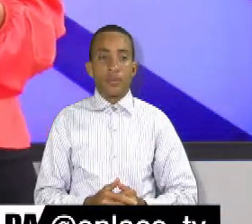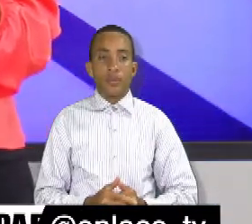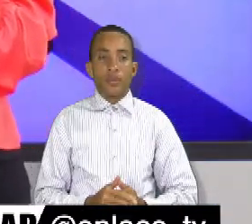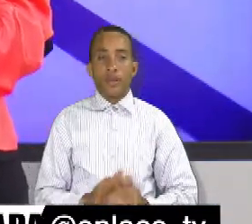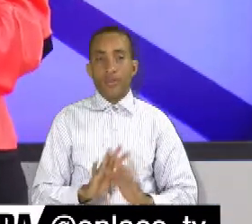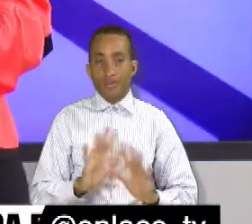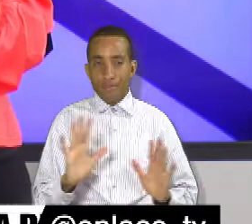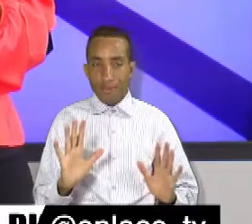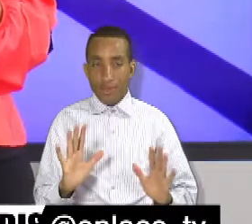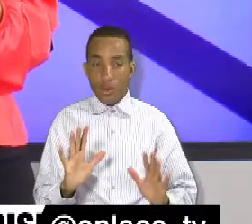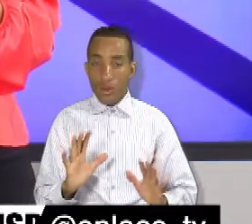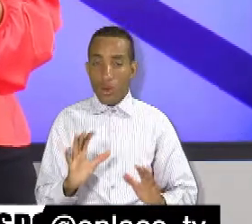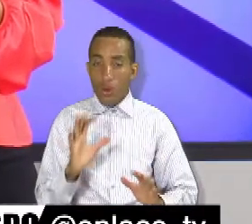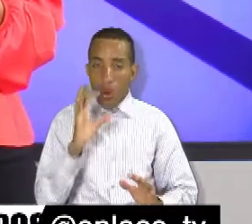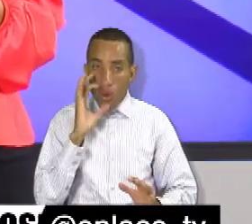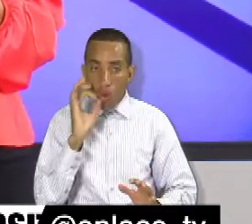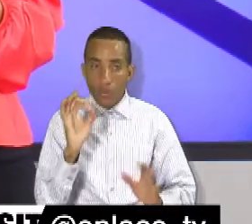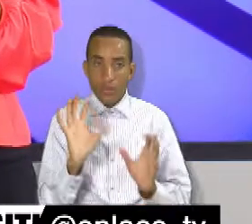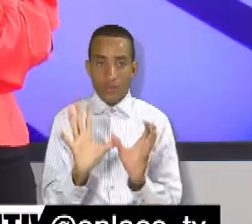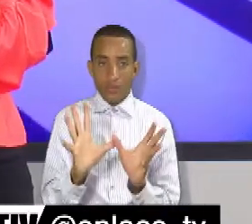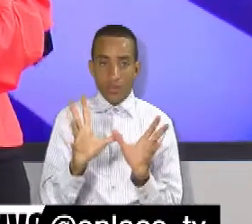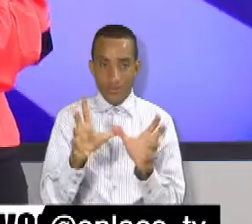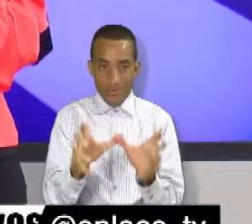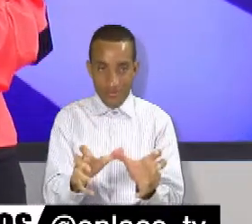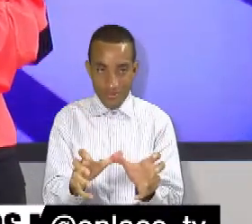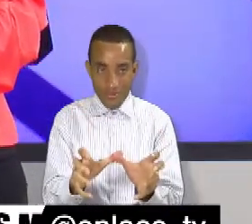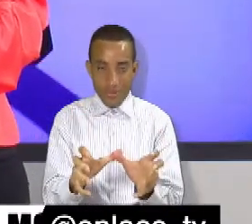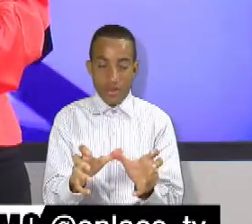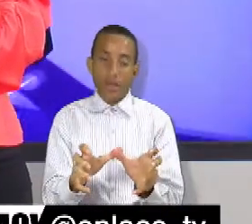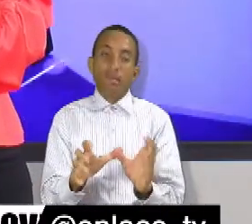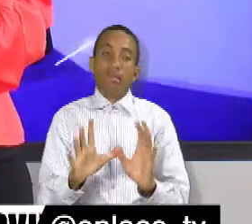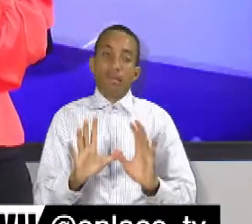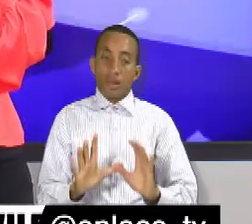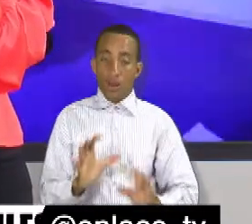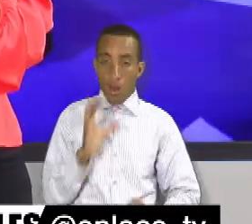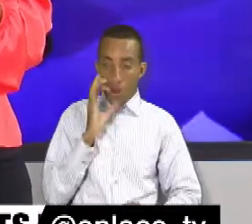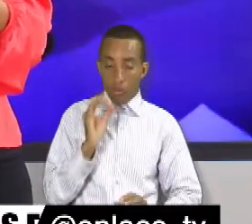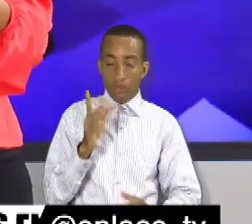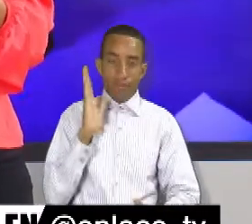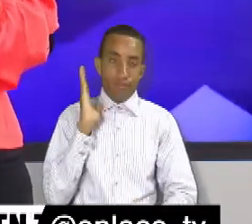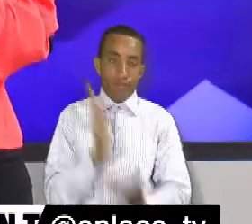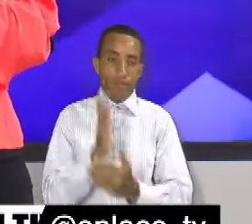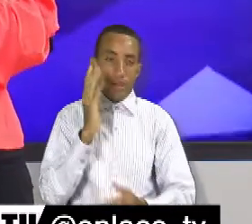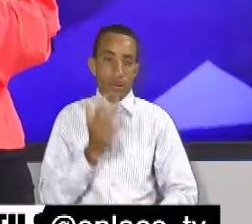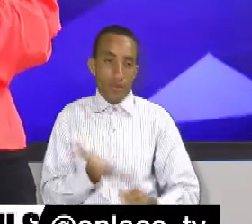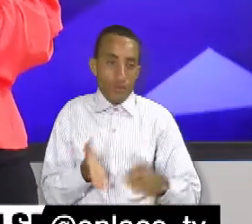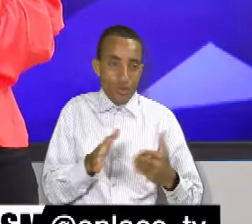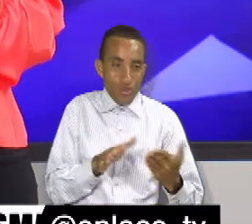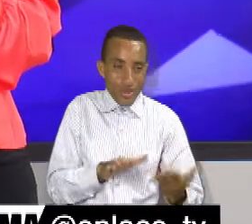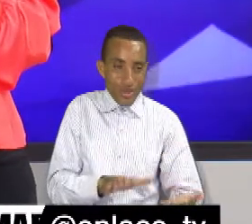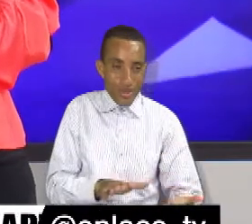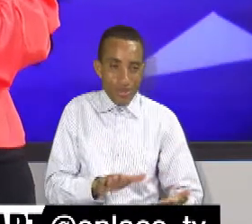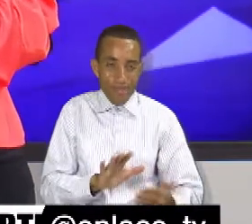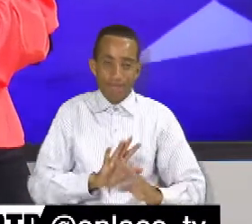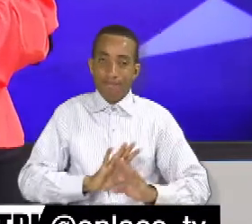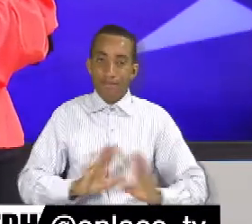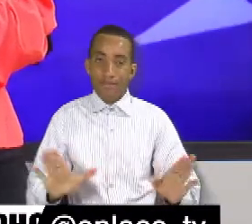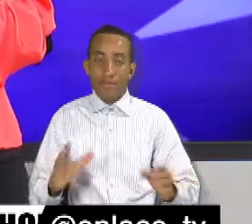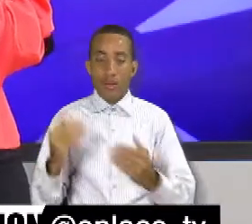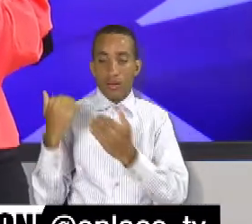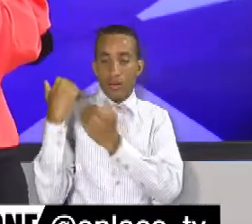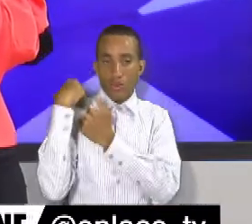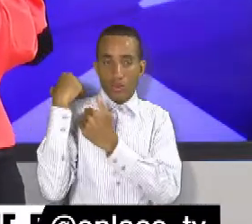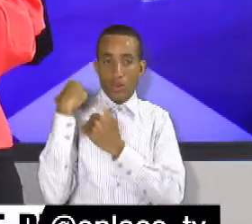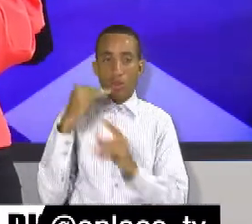muerte del defensor regional del pueblo, Jaime Giovanni Díaz Arias. El funcionario se desempeñaba en este cargo desde